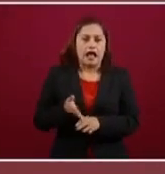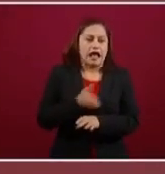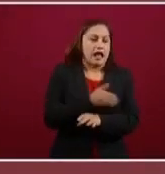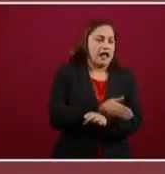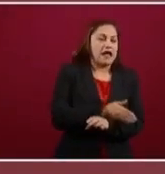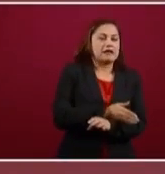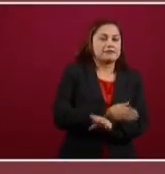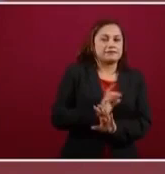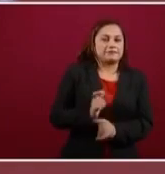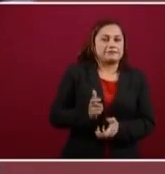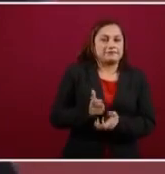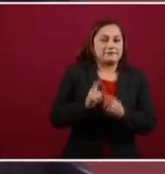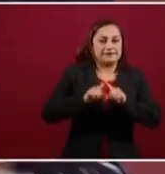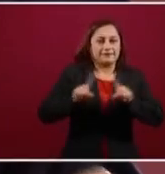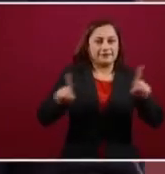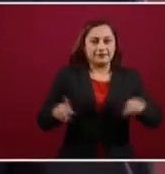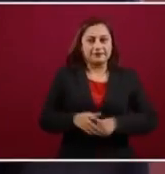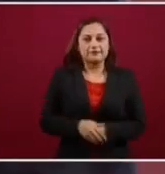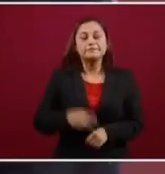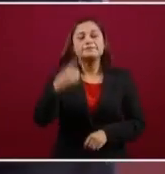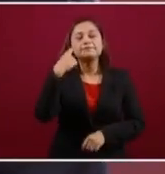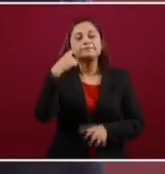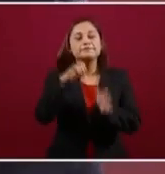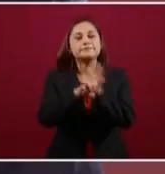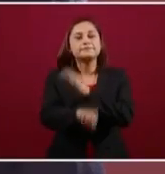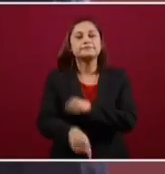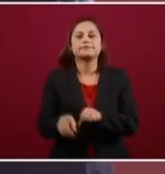A ver, los contratos,